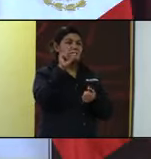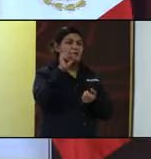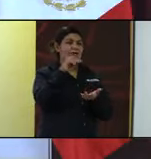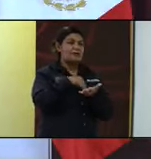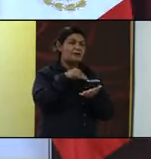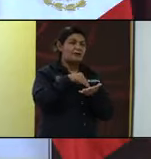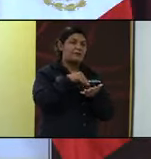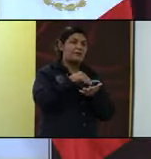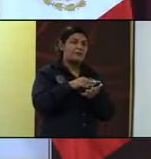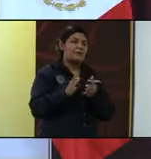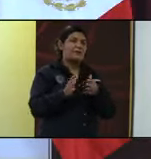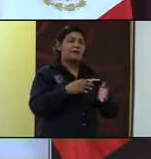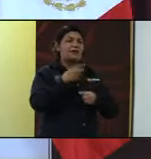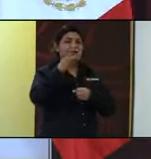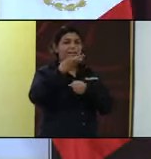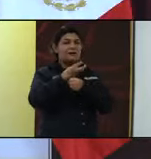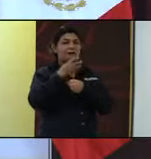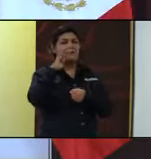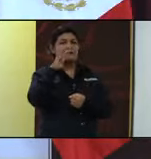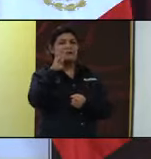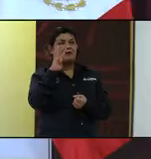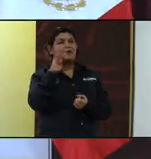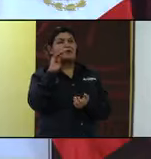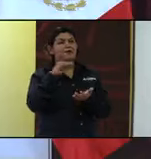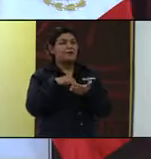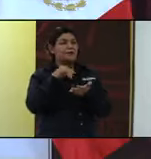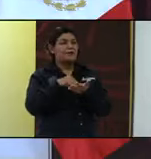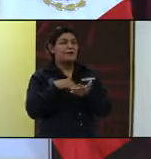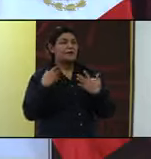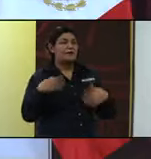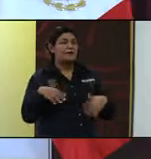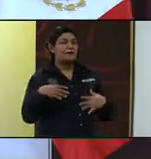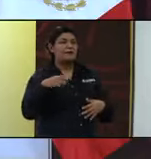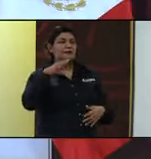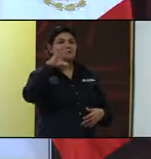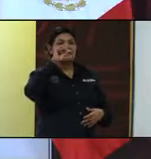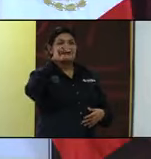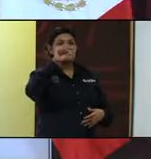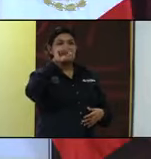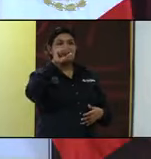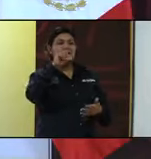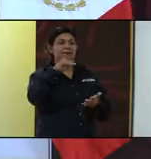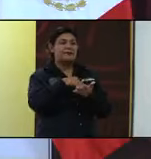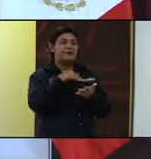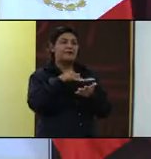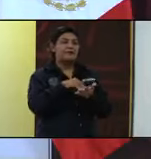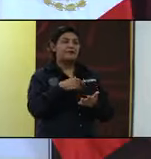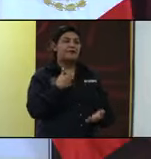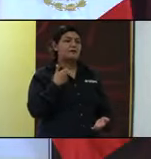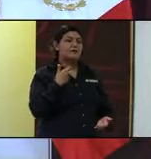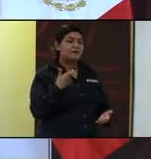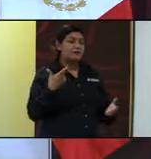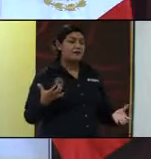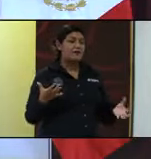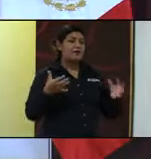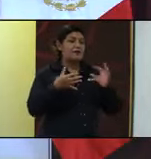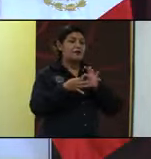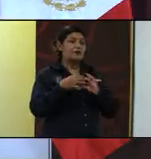tercera de 19 millones y fracción. Casi los 60 millones de pesos. Si a eso le sumamos